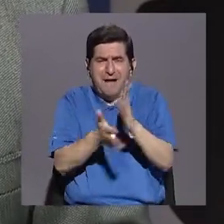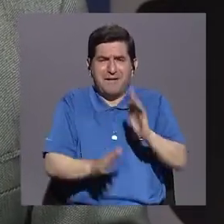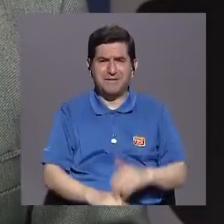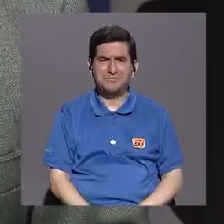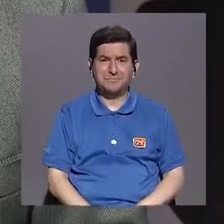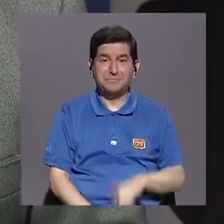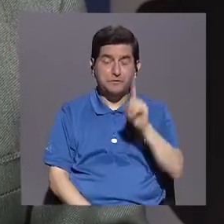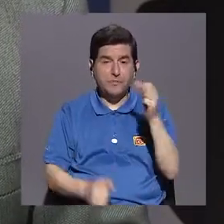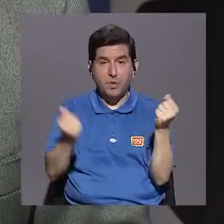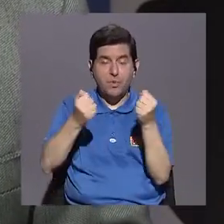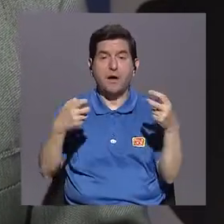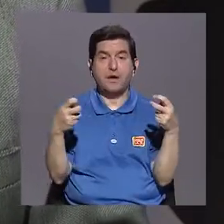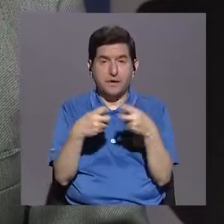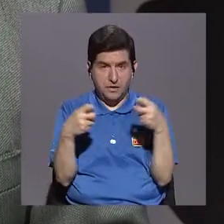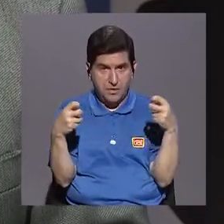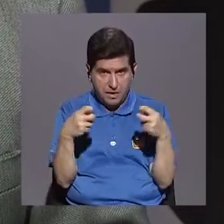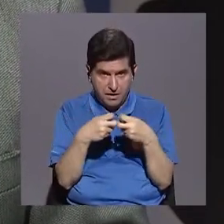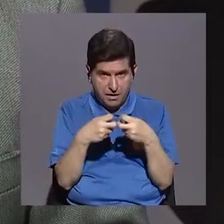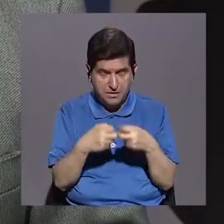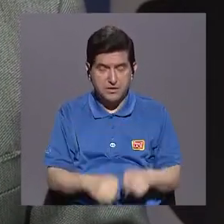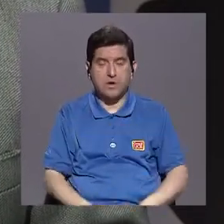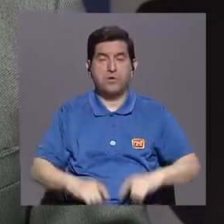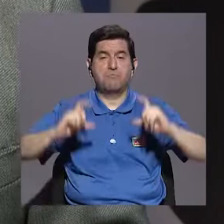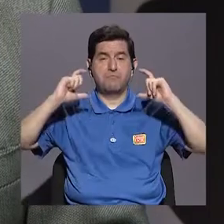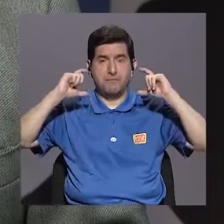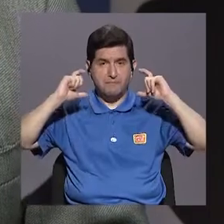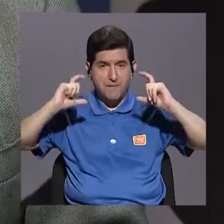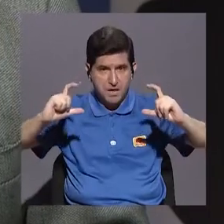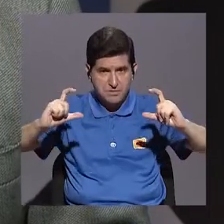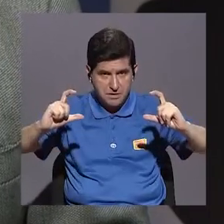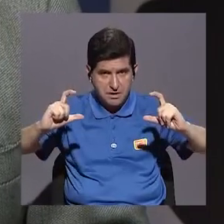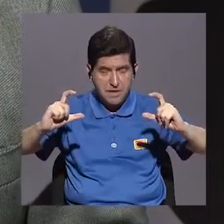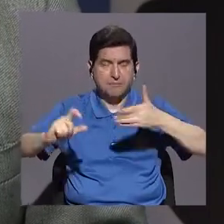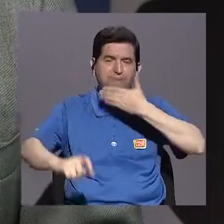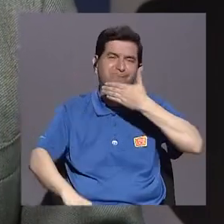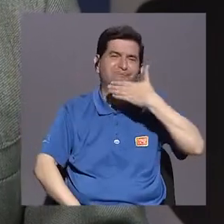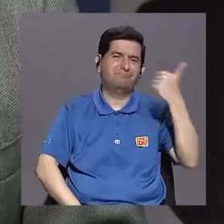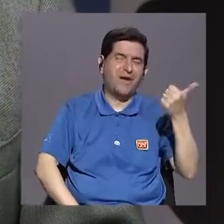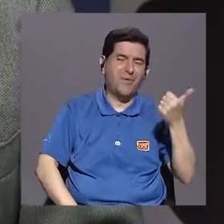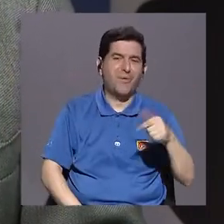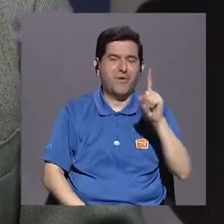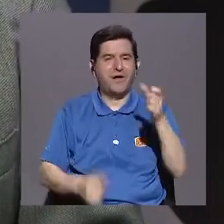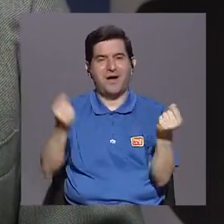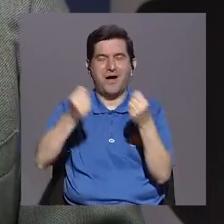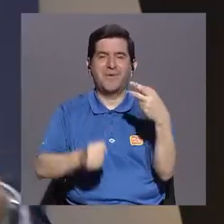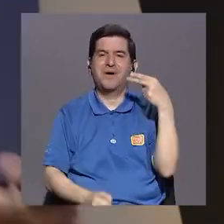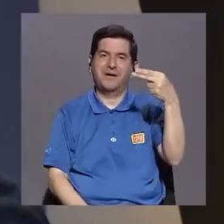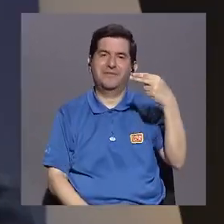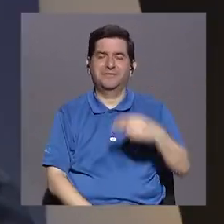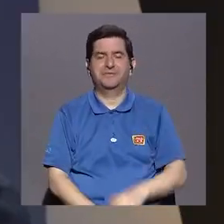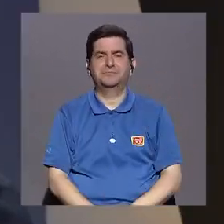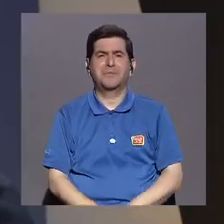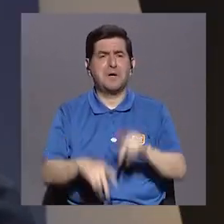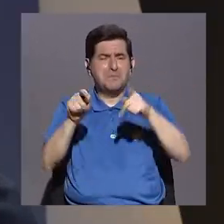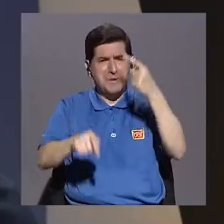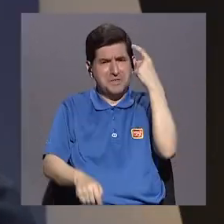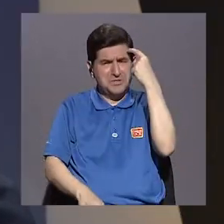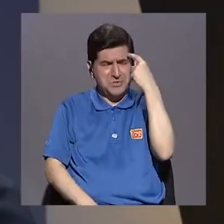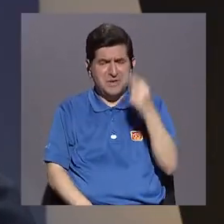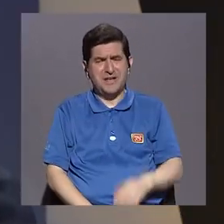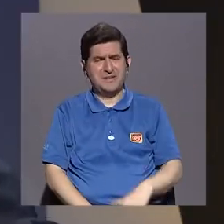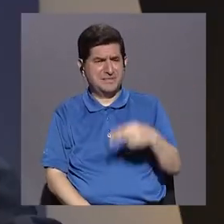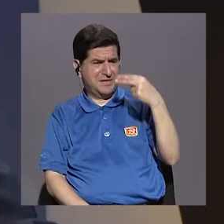vehículo eléctrico de baterías sería mejor que uno de hidrógeno ahora mucha gente piensa que el hidrógeno